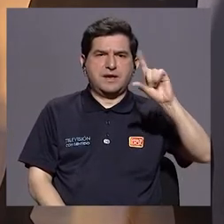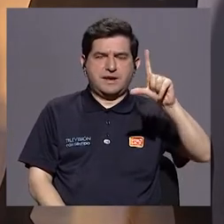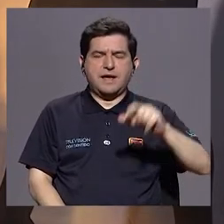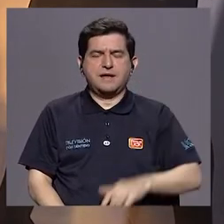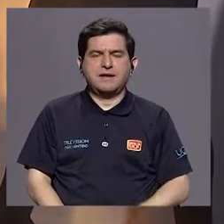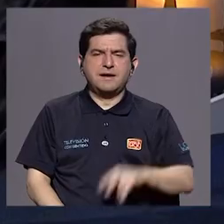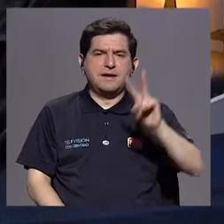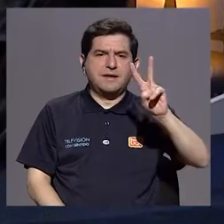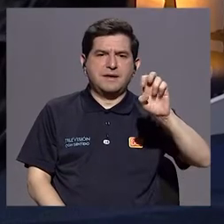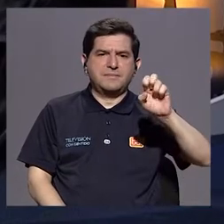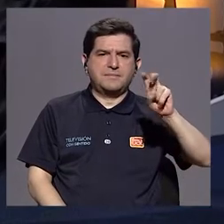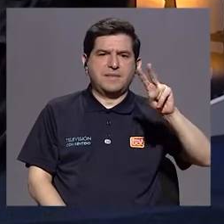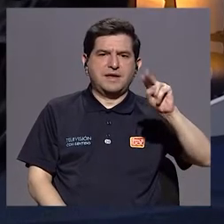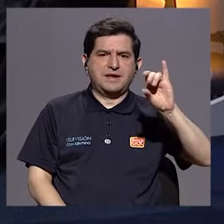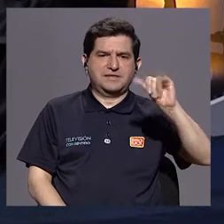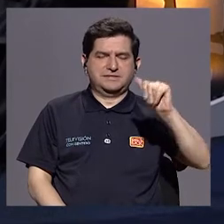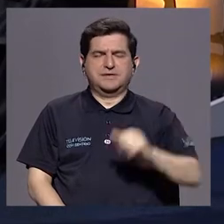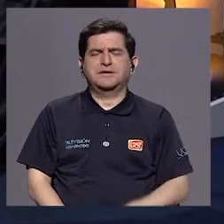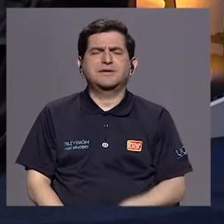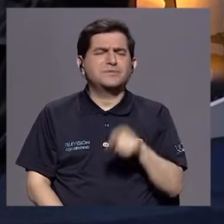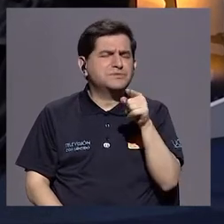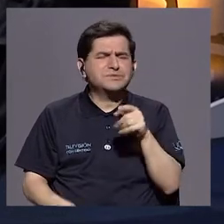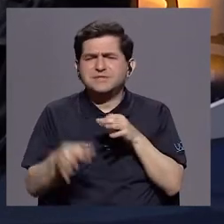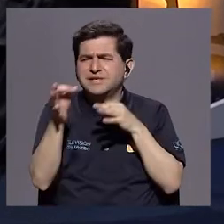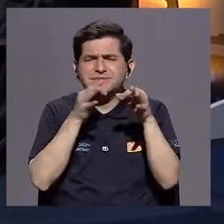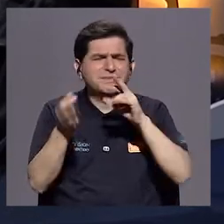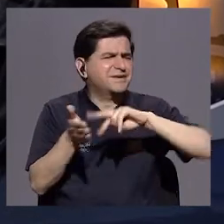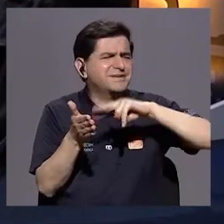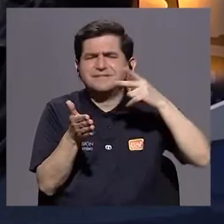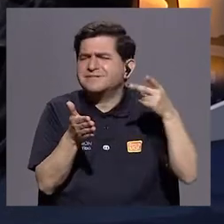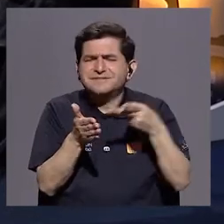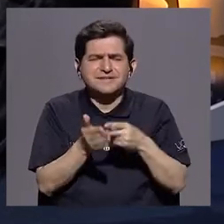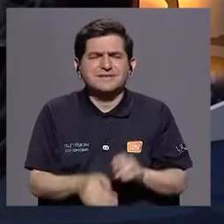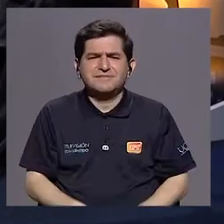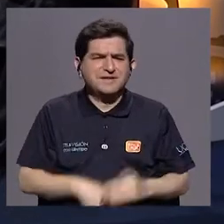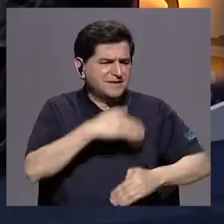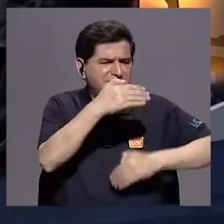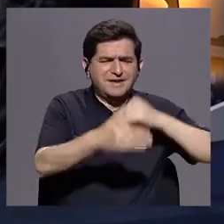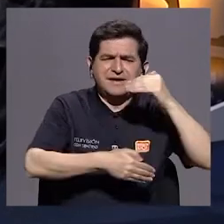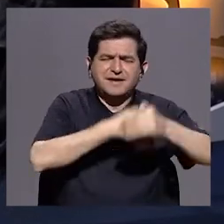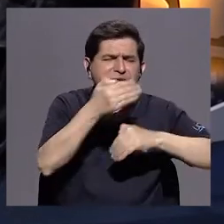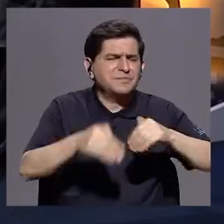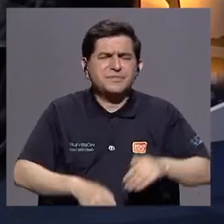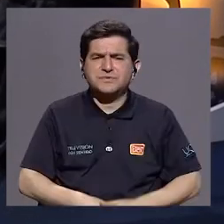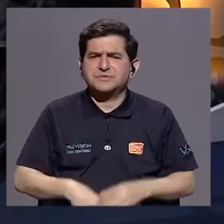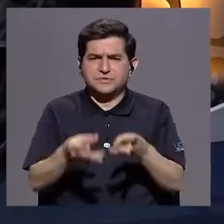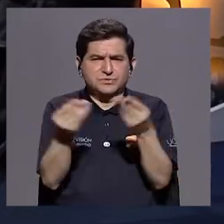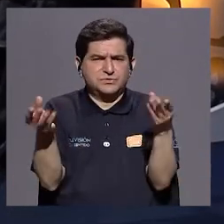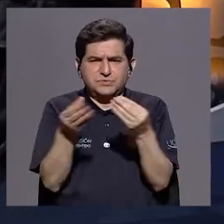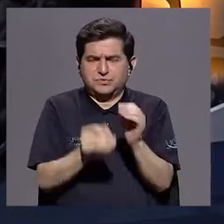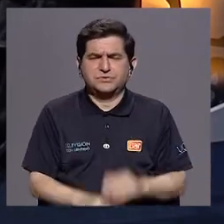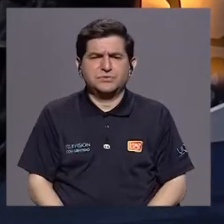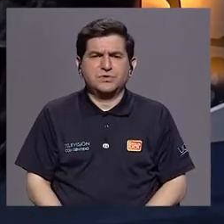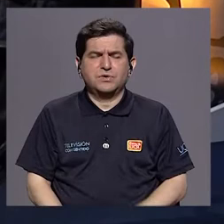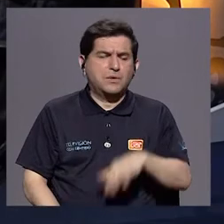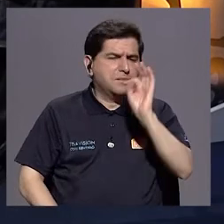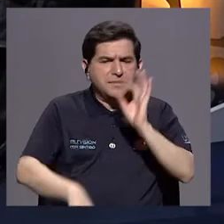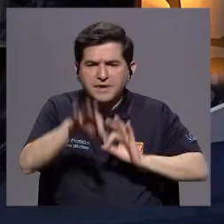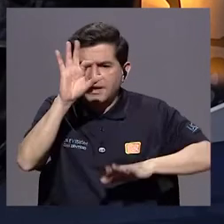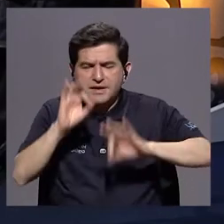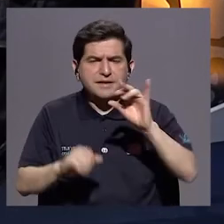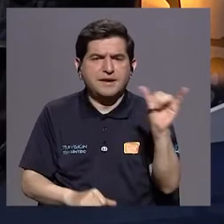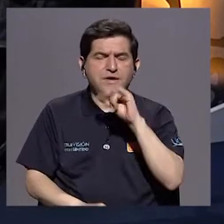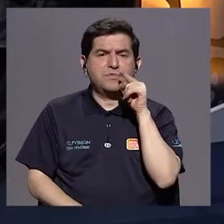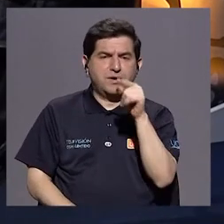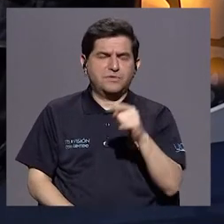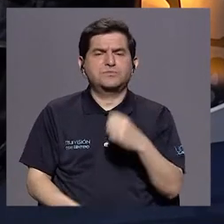en este momento me encantaría que nos cuentes que es una bienal cómo es el proceso para producirla cómo es el proceso curatorial que